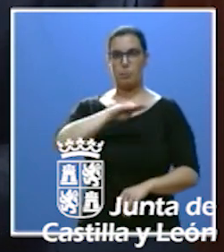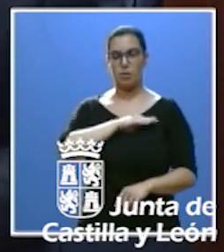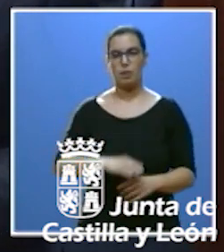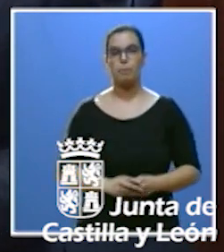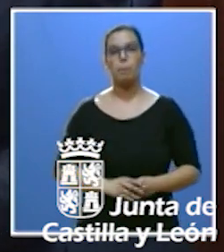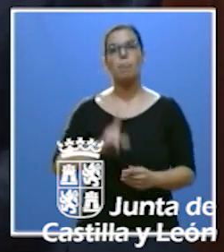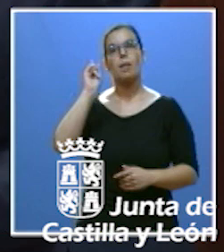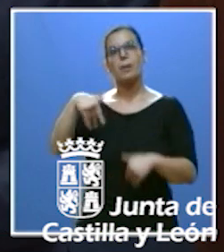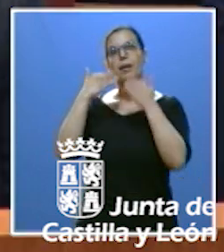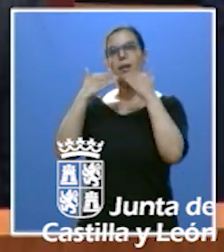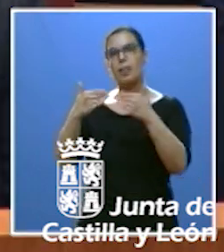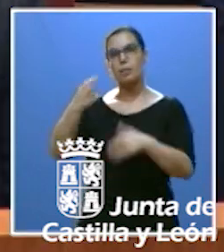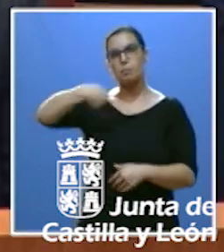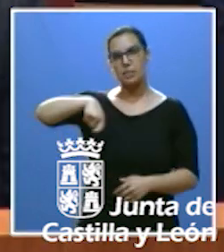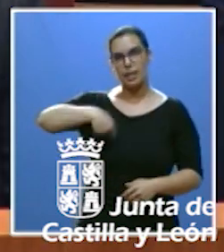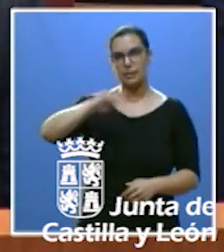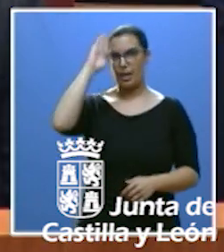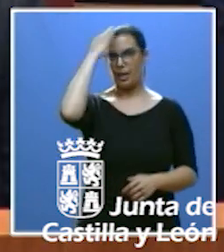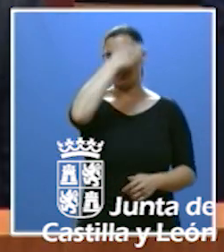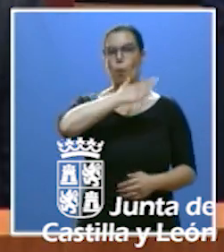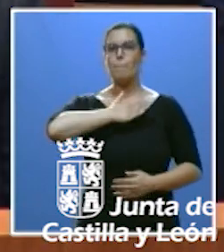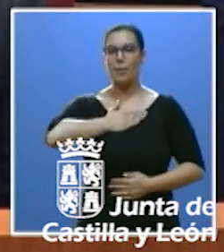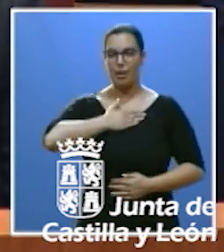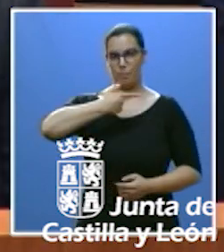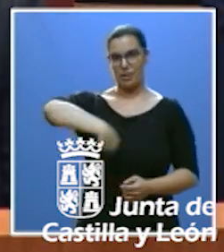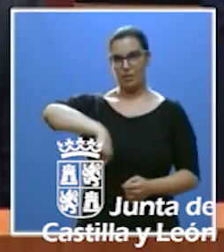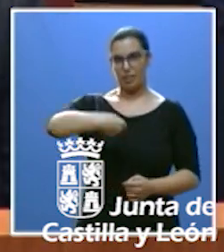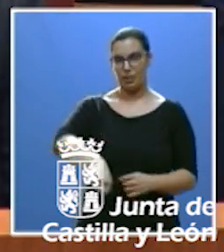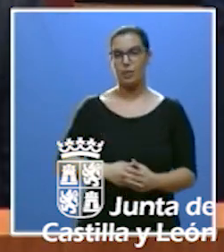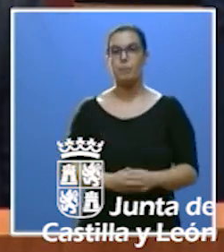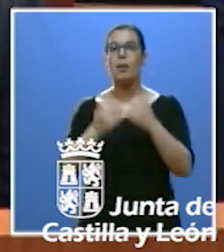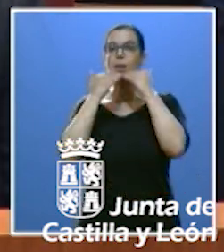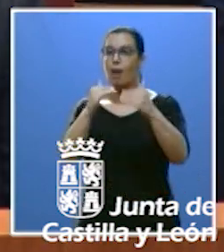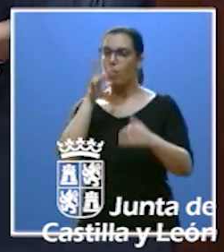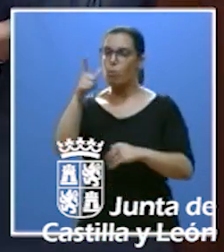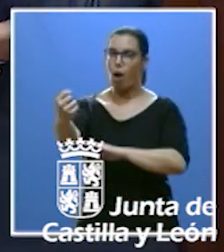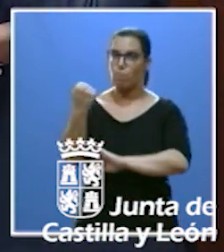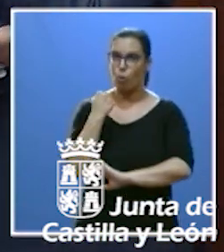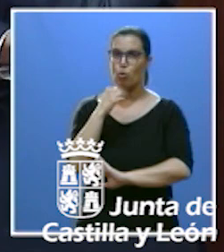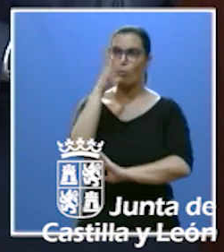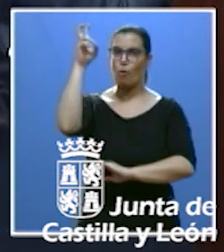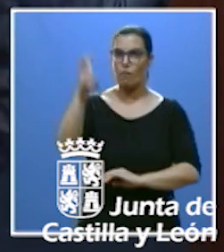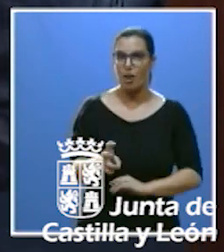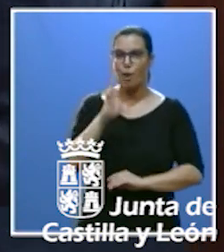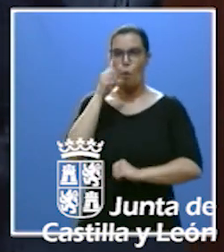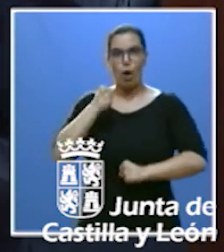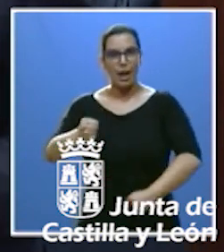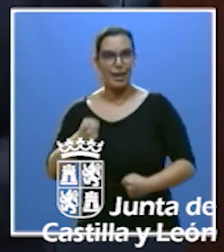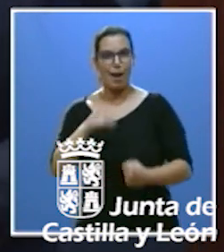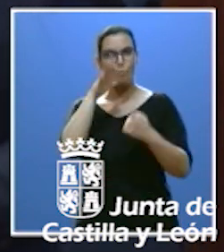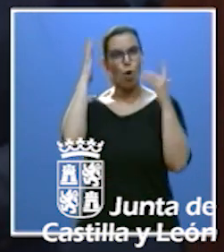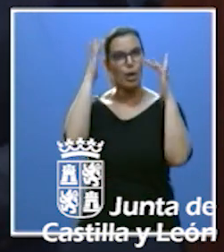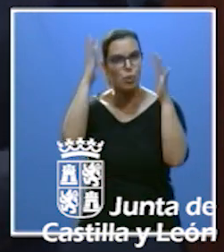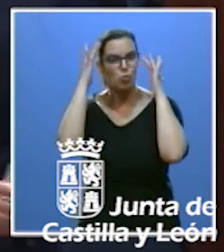también al presidente Casado, mi presidente. Gracias por tu apoyo, tu presencia, tu energía, tu